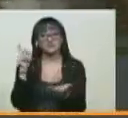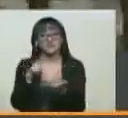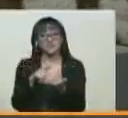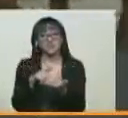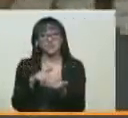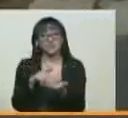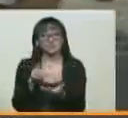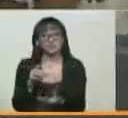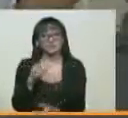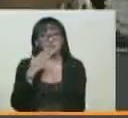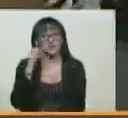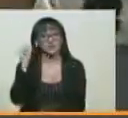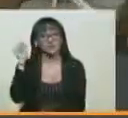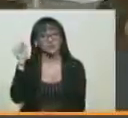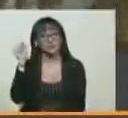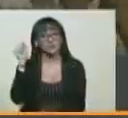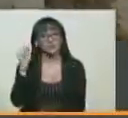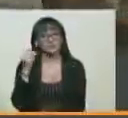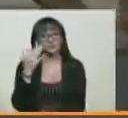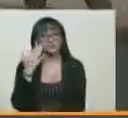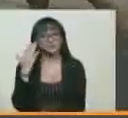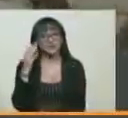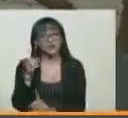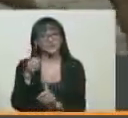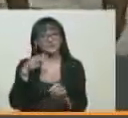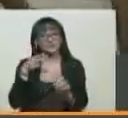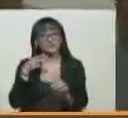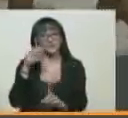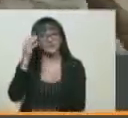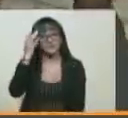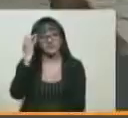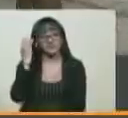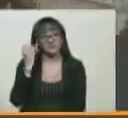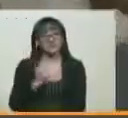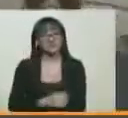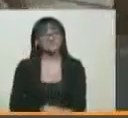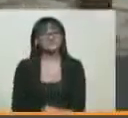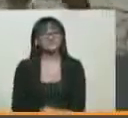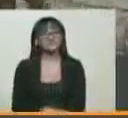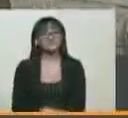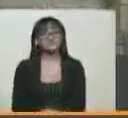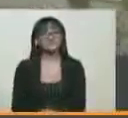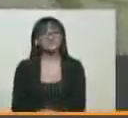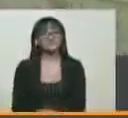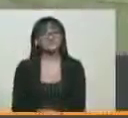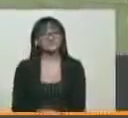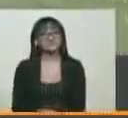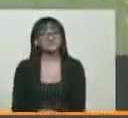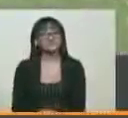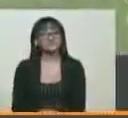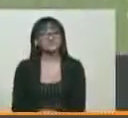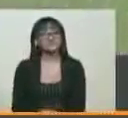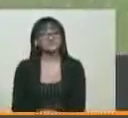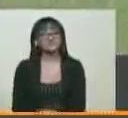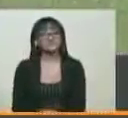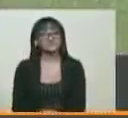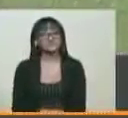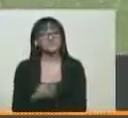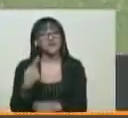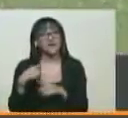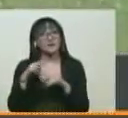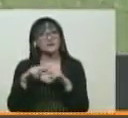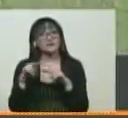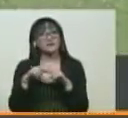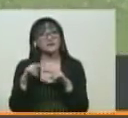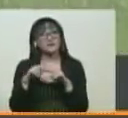presidente Nicolás Maduro al estado Amazonas. Además, hay unos niños del nicho cultural guarequena,